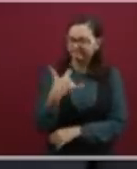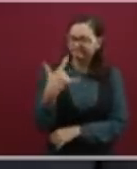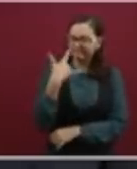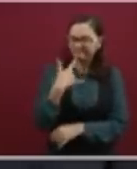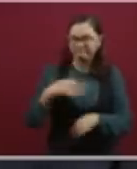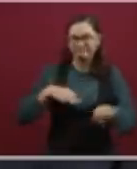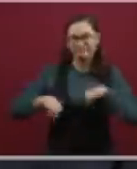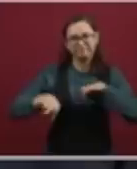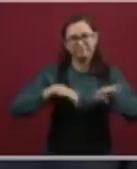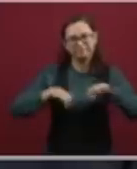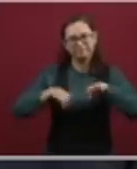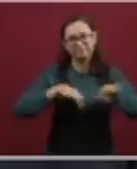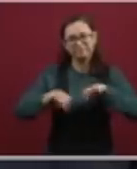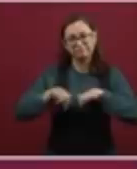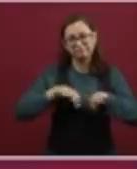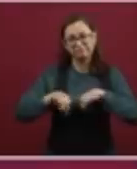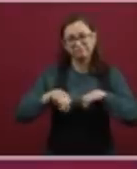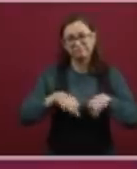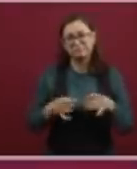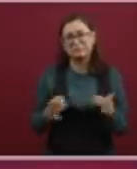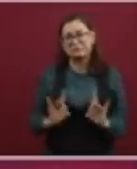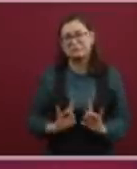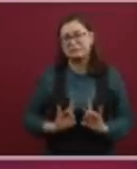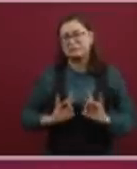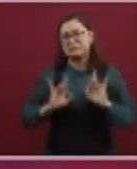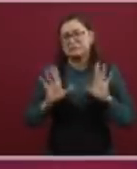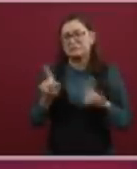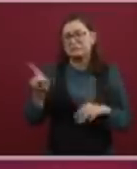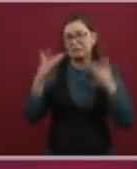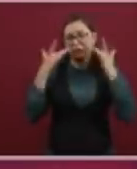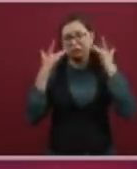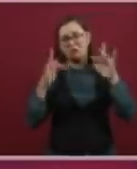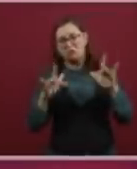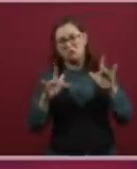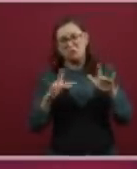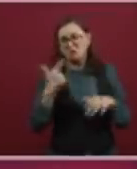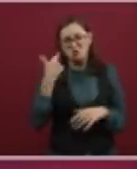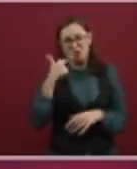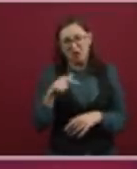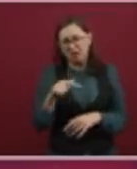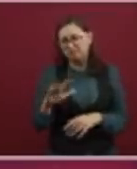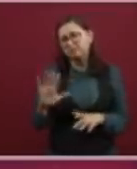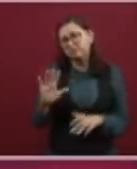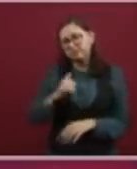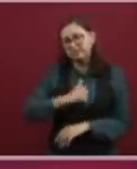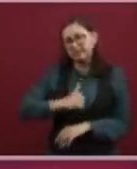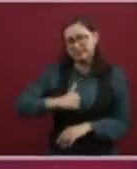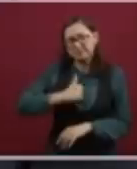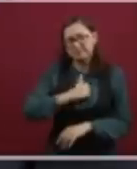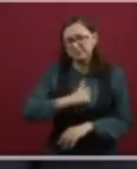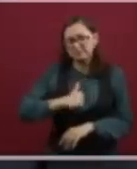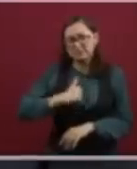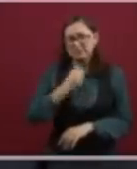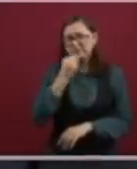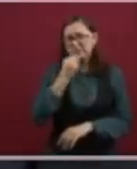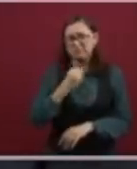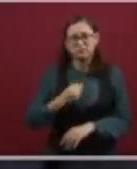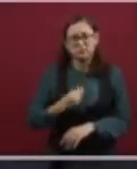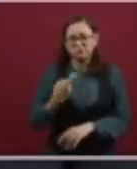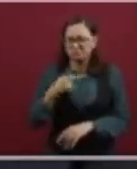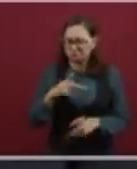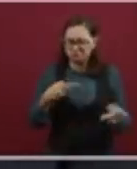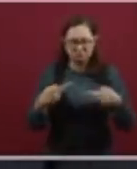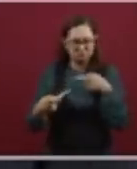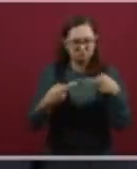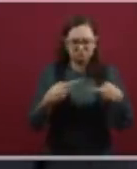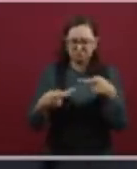Entonces, lamento que se haya presentado esta renuncia, pero el plan continúa,